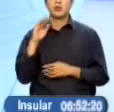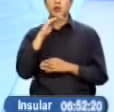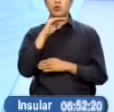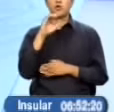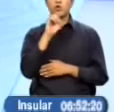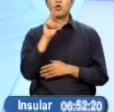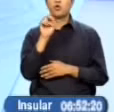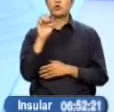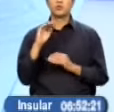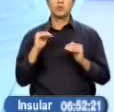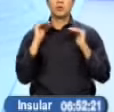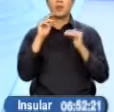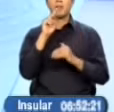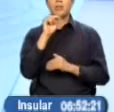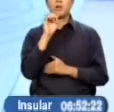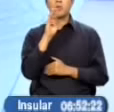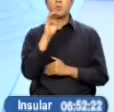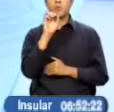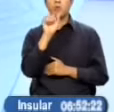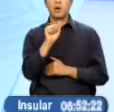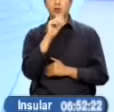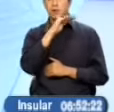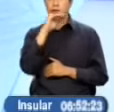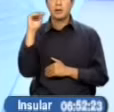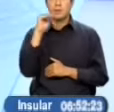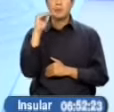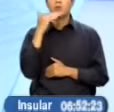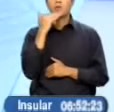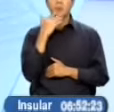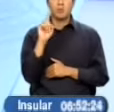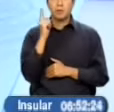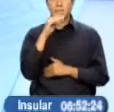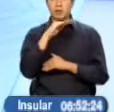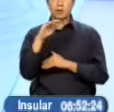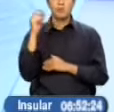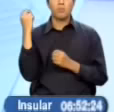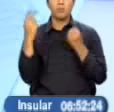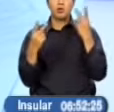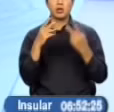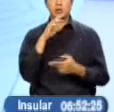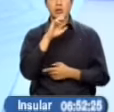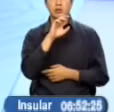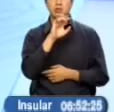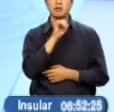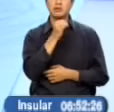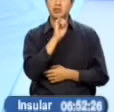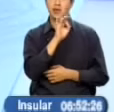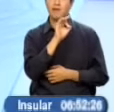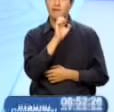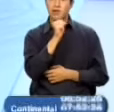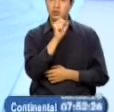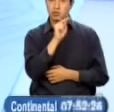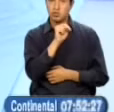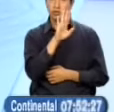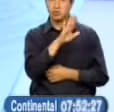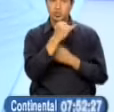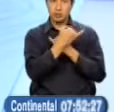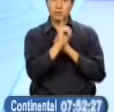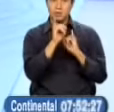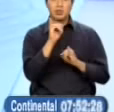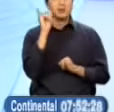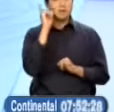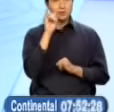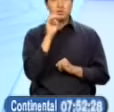cristian noboa compartirá la responsabilidad del medio sector en cambio la primera línea de volantes con jefferson a orejuela sin señor es el de independiente del valle